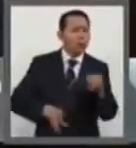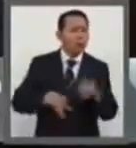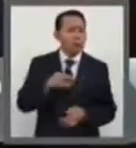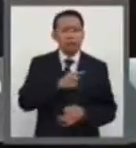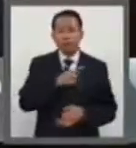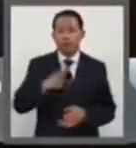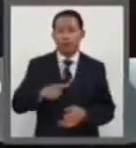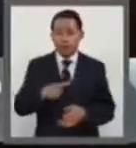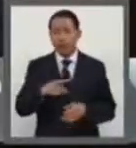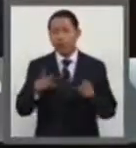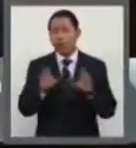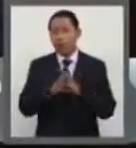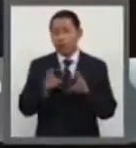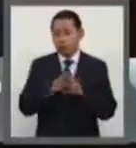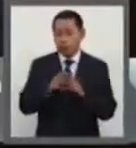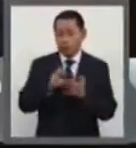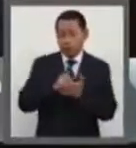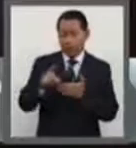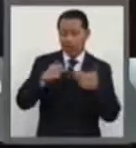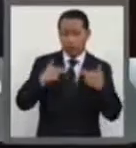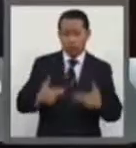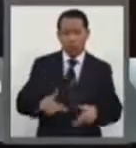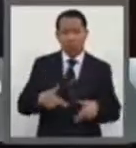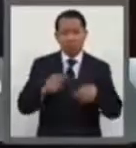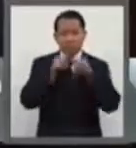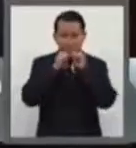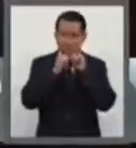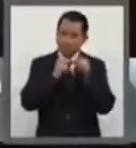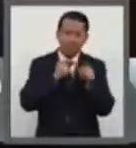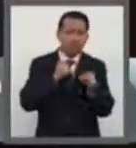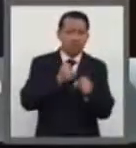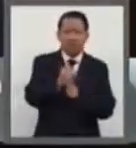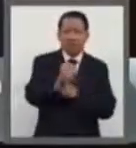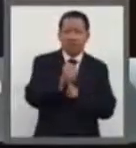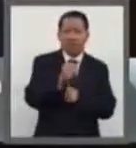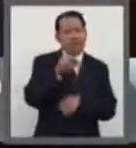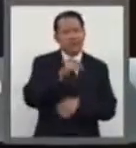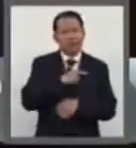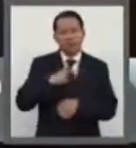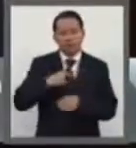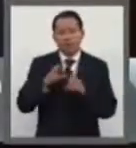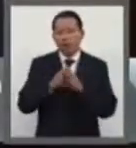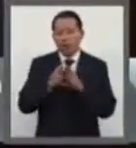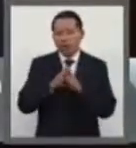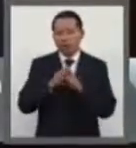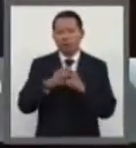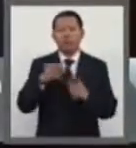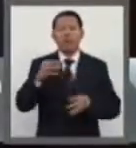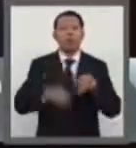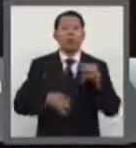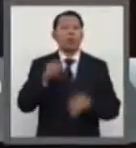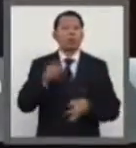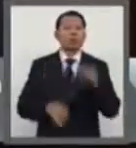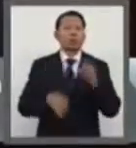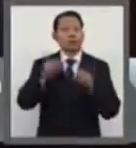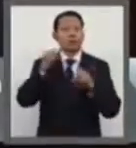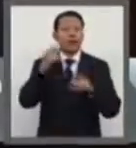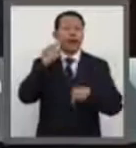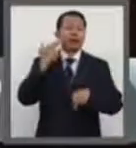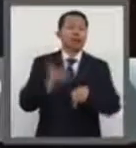puede pasar por encima de los derechos humanos de las personas. El quehacer del aparato jurisdiccional tiene